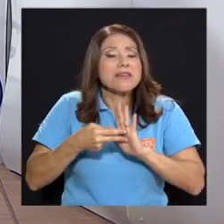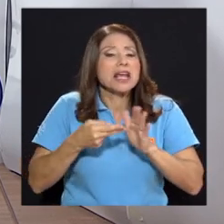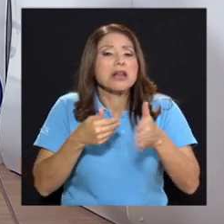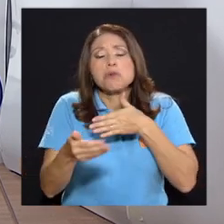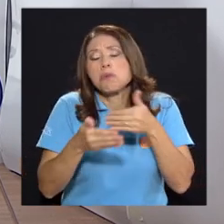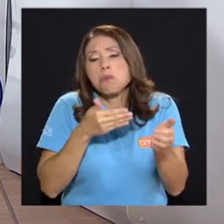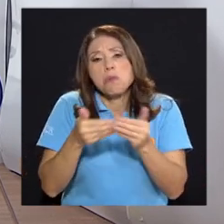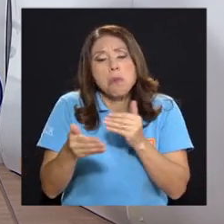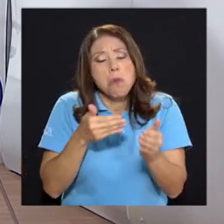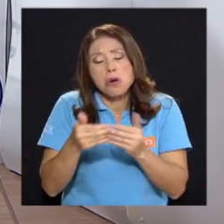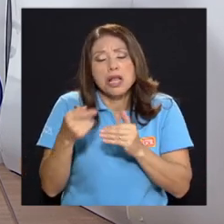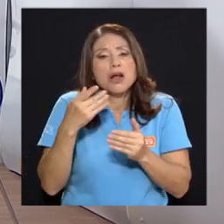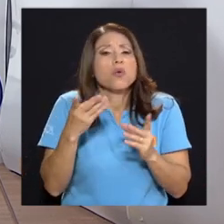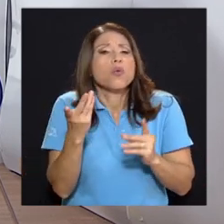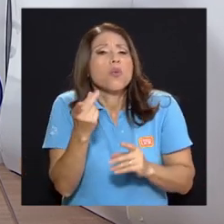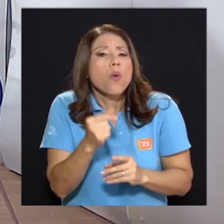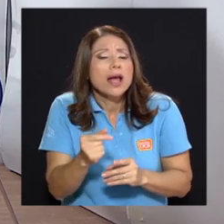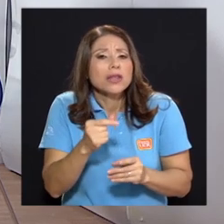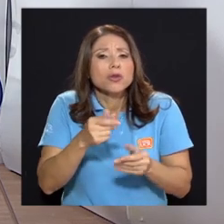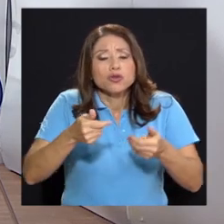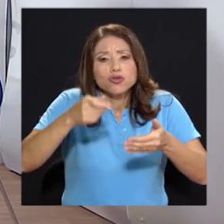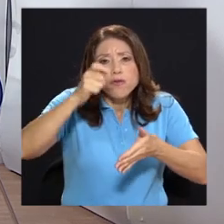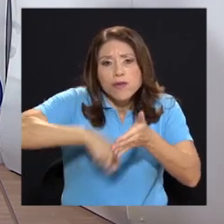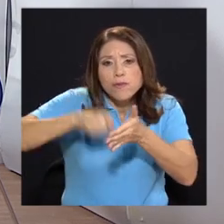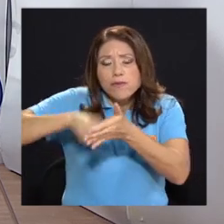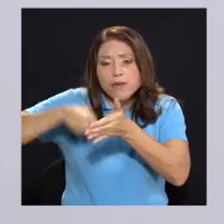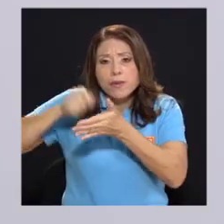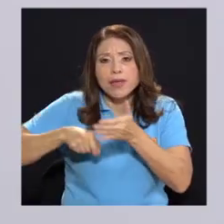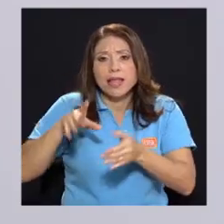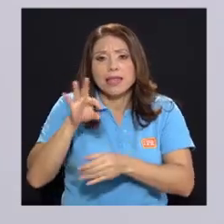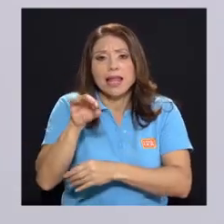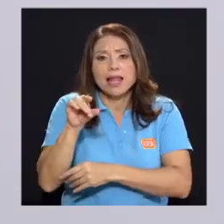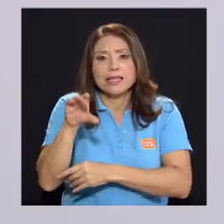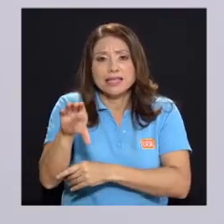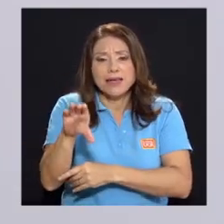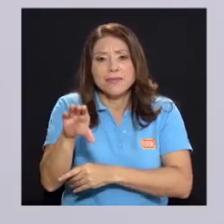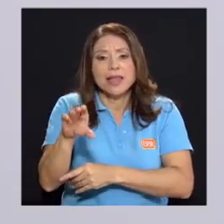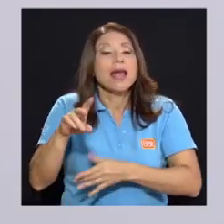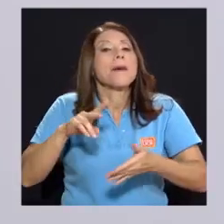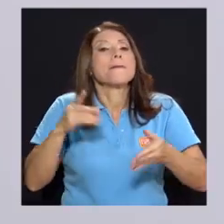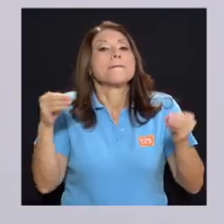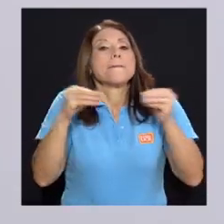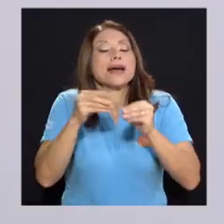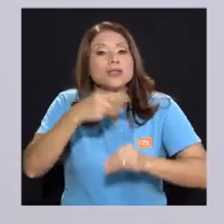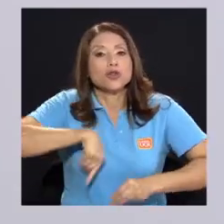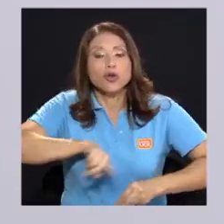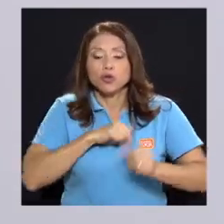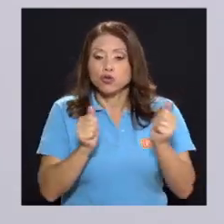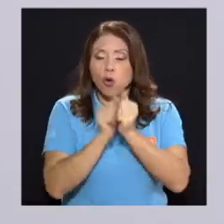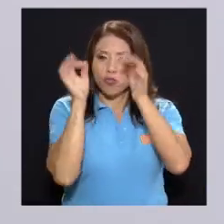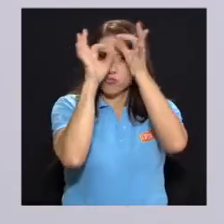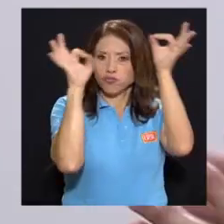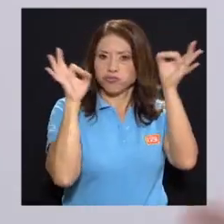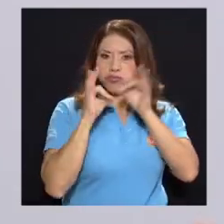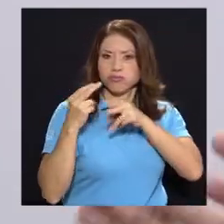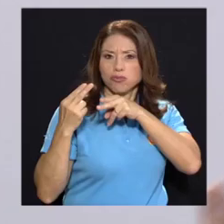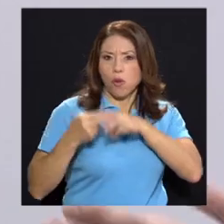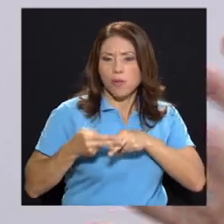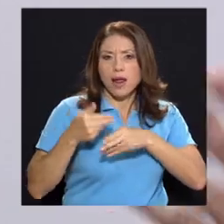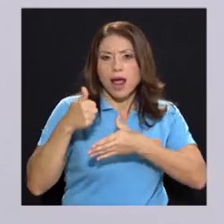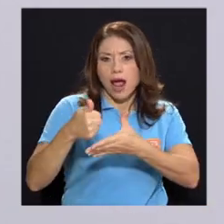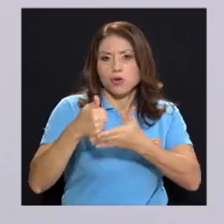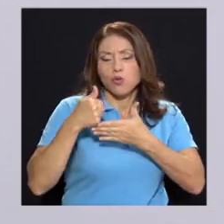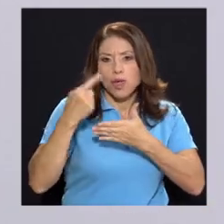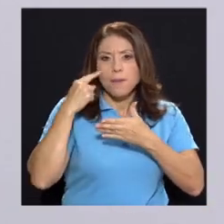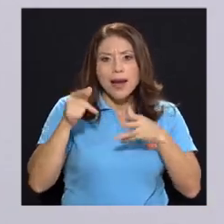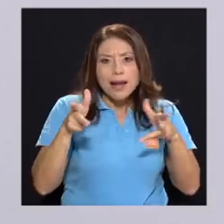per se es la marca que tenemos el renombre nuestro lo que nos ayude a atraer la inversión pero nuevamente ahí el panorama de los ojos si